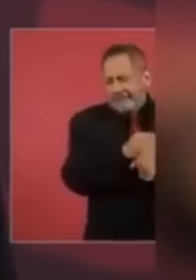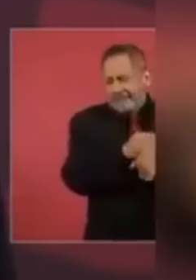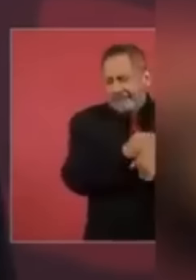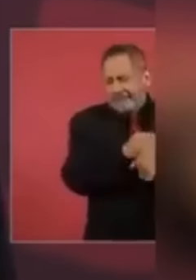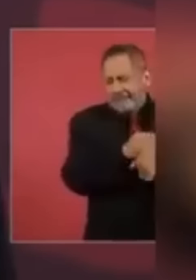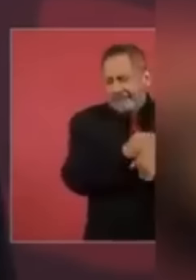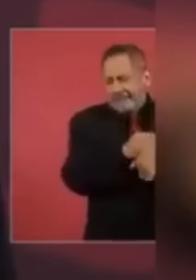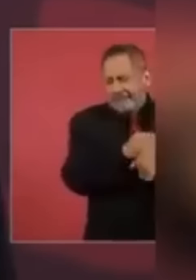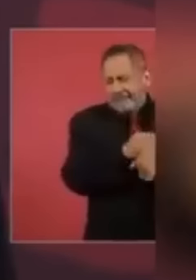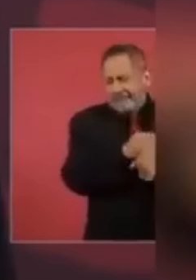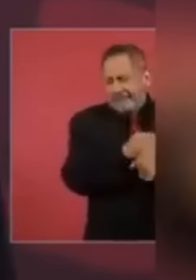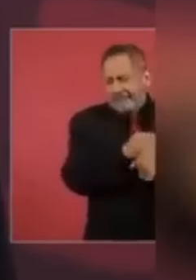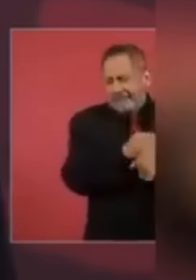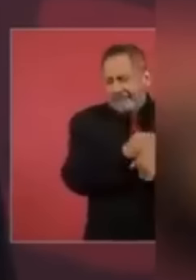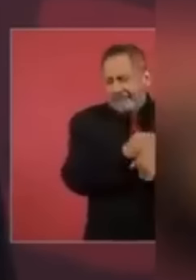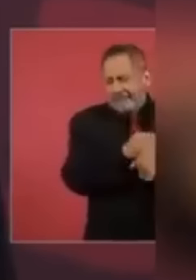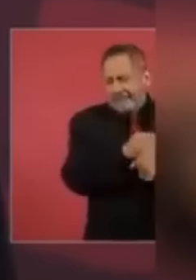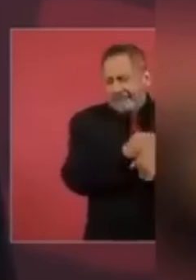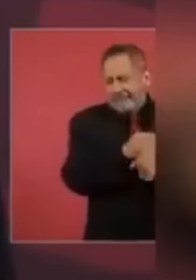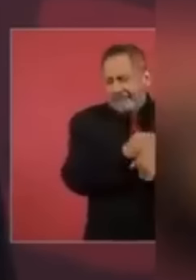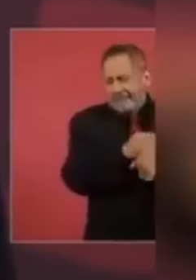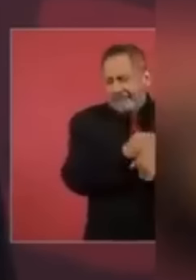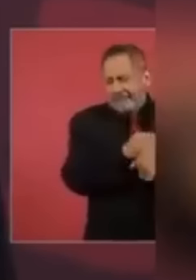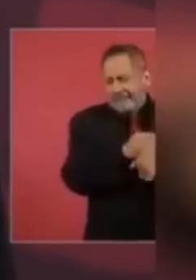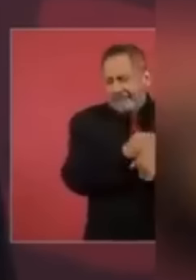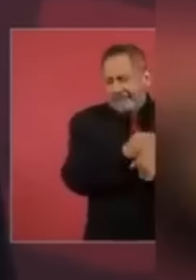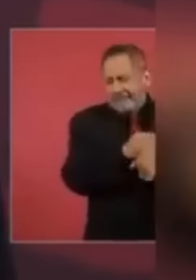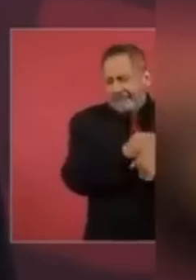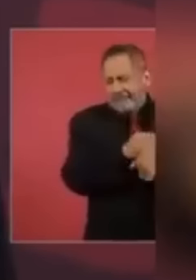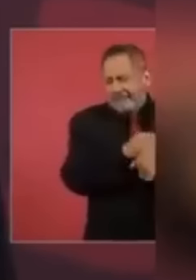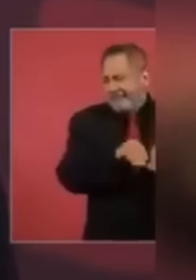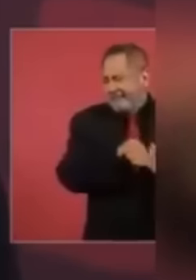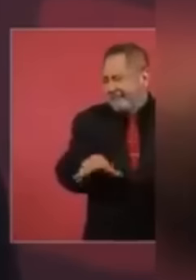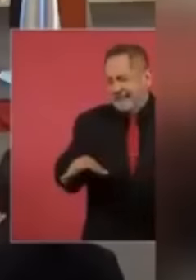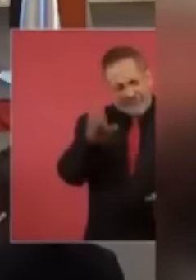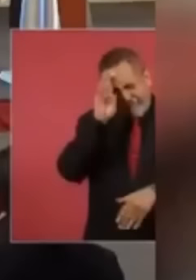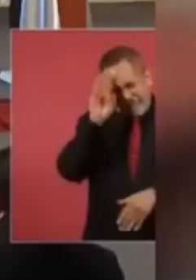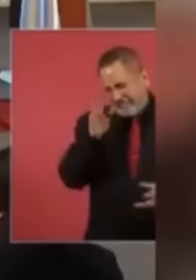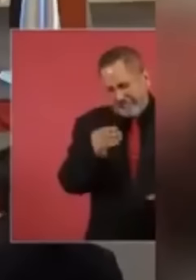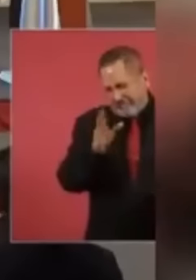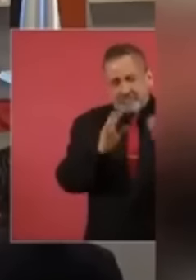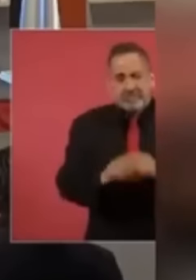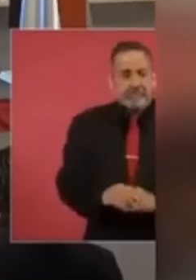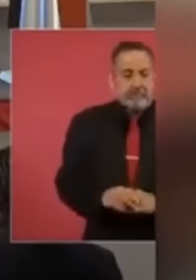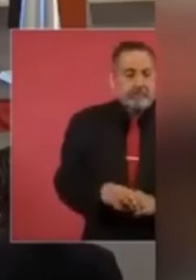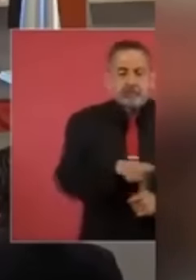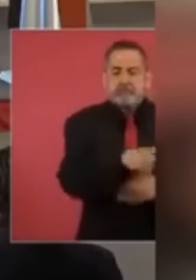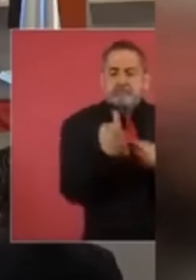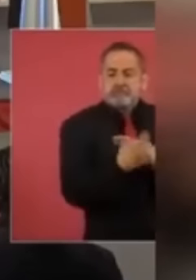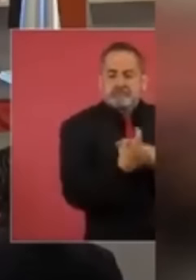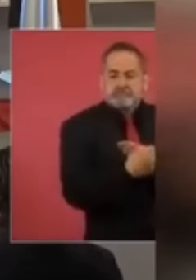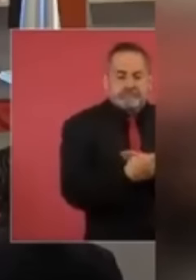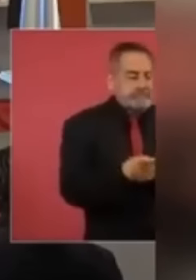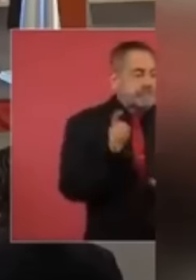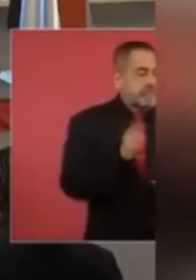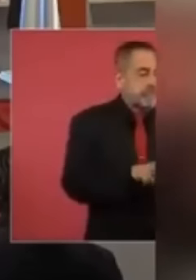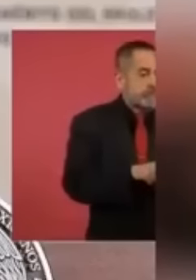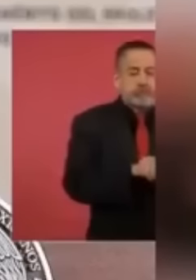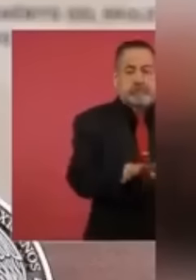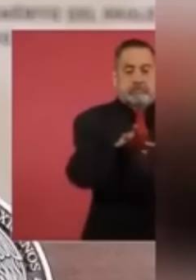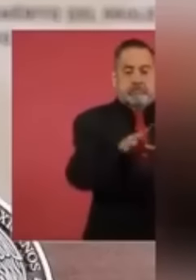Realmente está haciendo conciencia en este país perdóneme señora có decía estos robots también que difunden